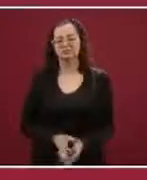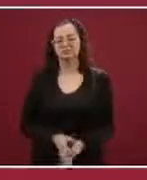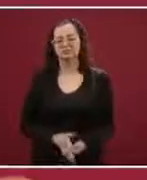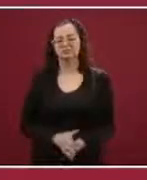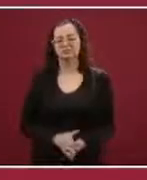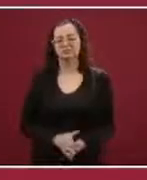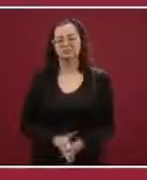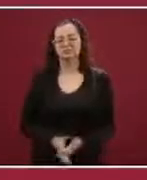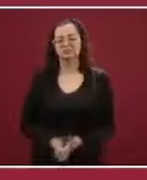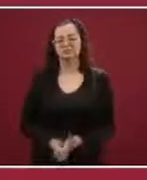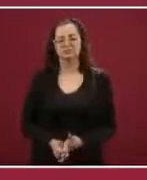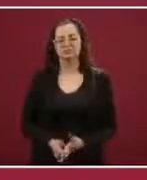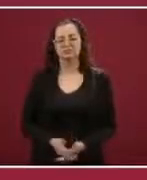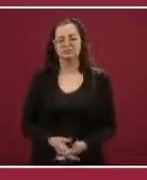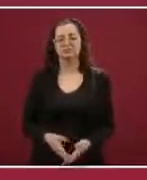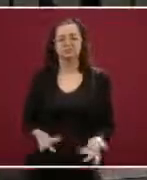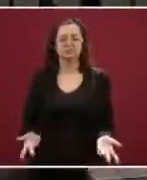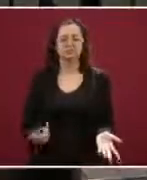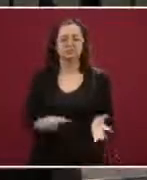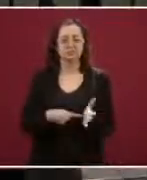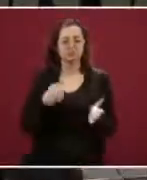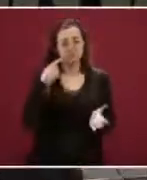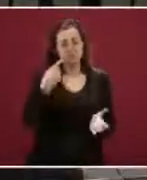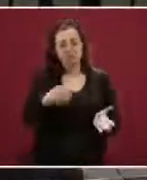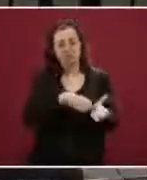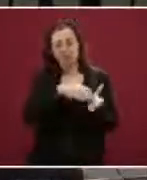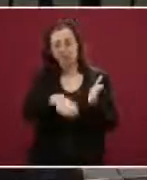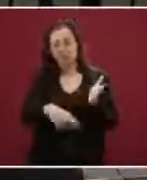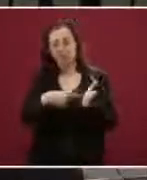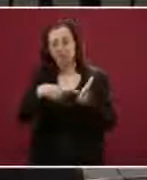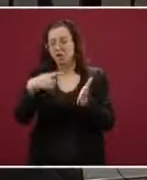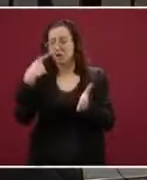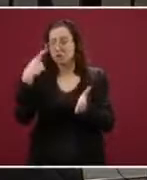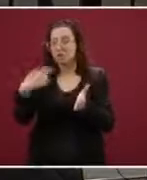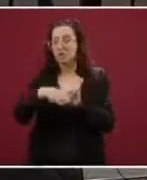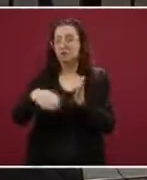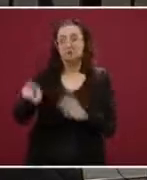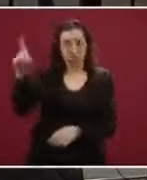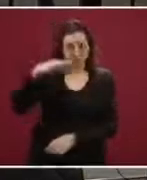Y ahí están los ejemplos. Miren el tren Toluca.